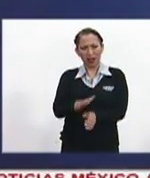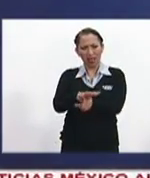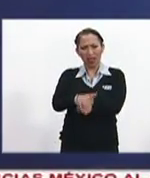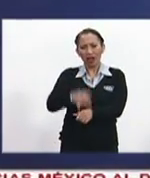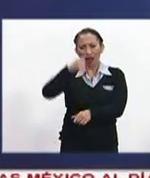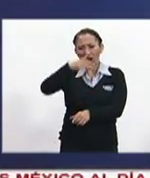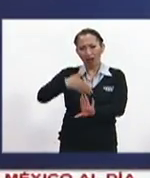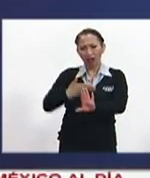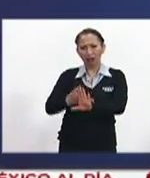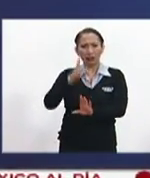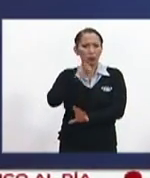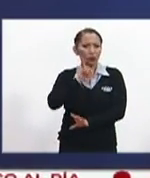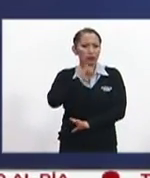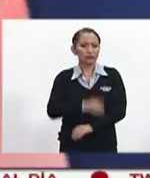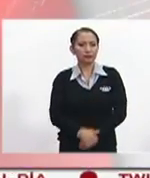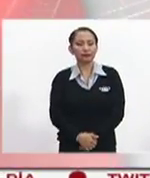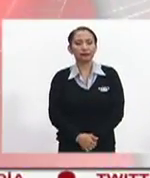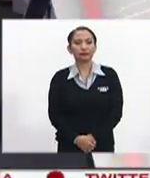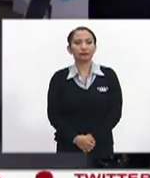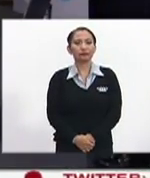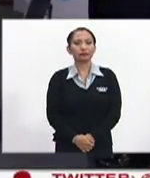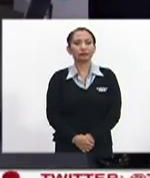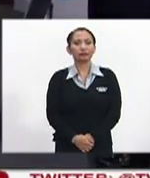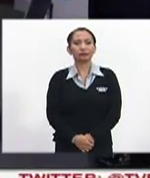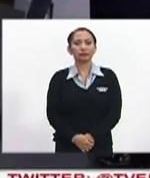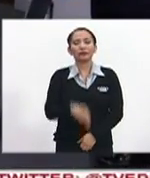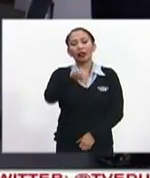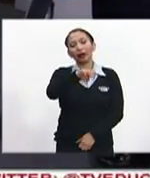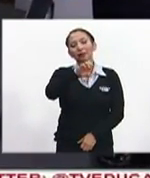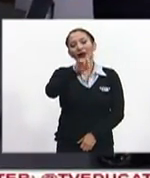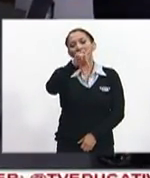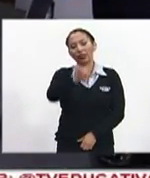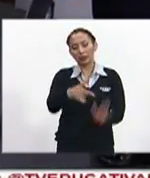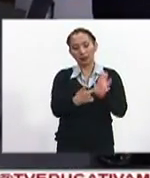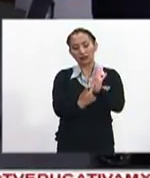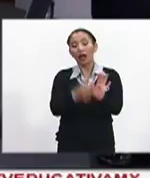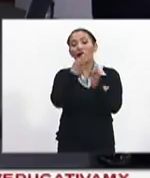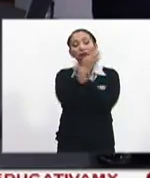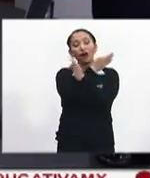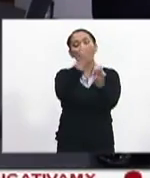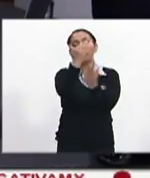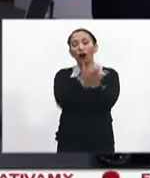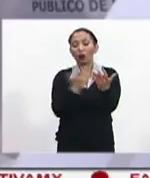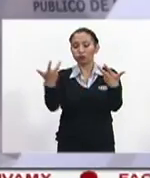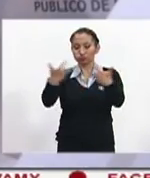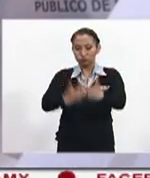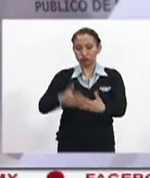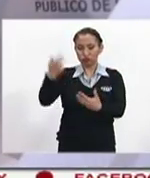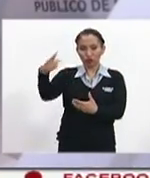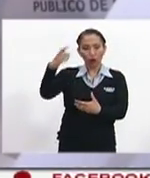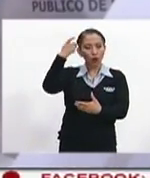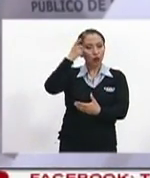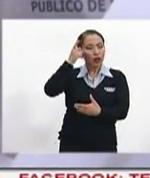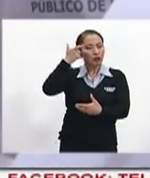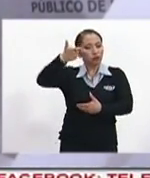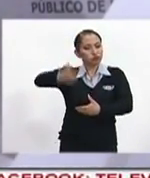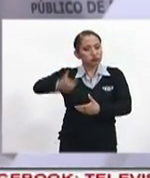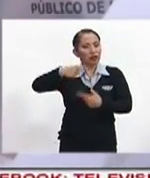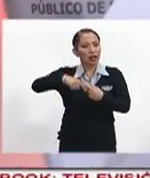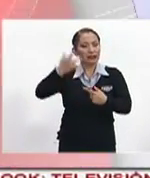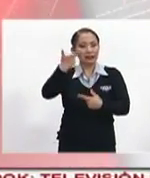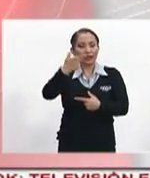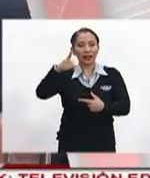discriminación y violencia contra las mujeres. José Antonio Meade presentó su informe de congruencia patrimonial 7 de